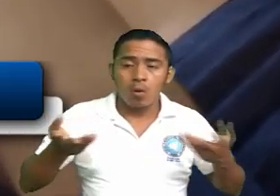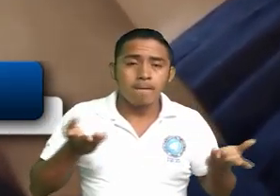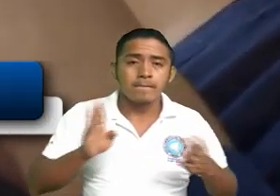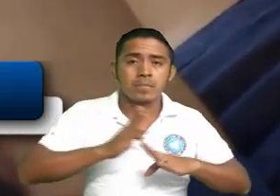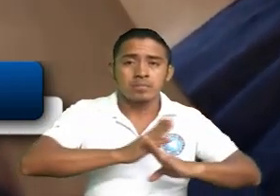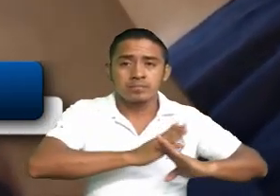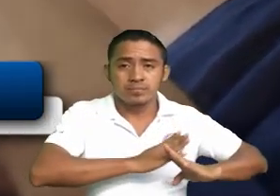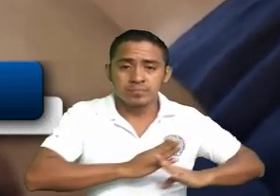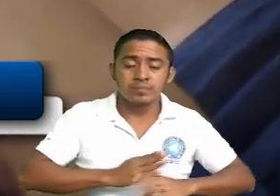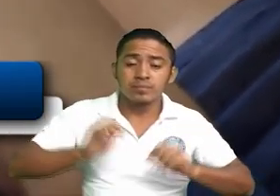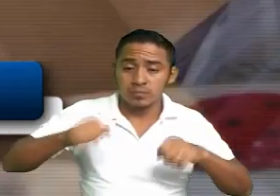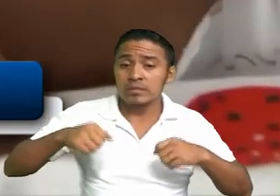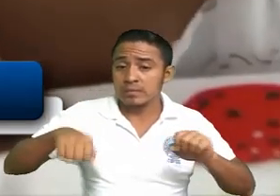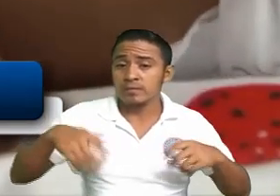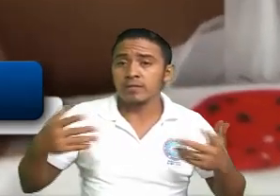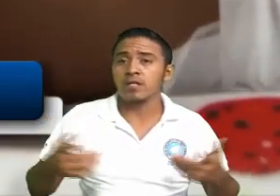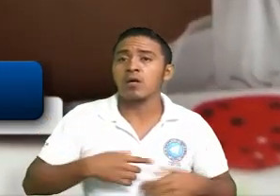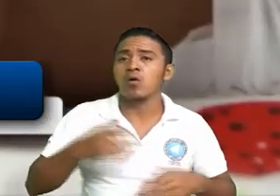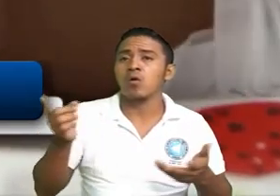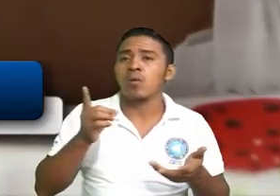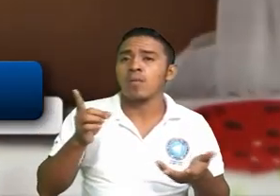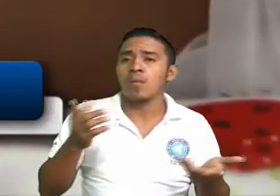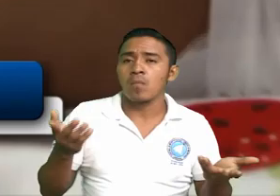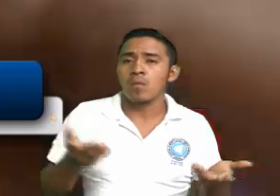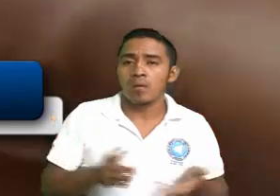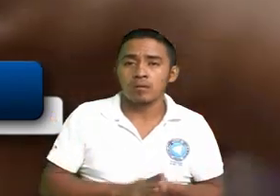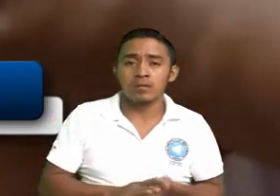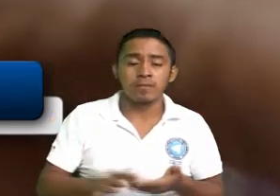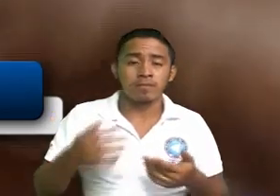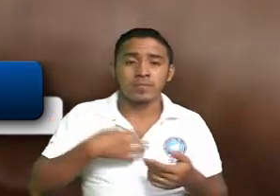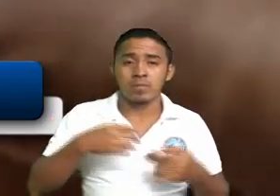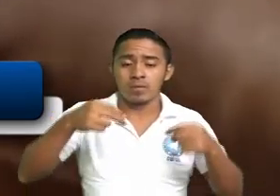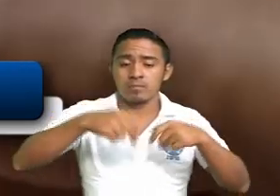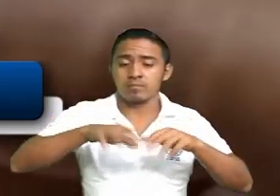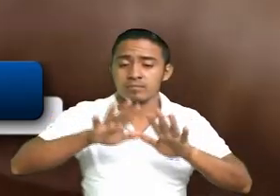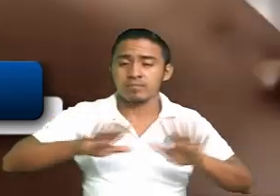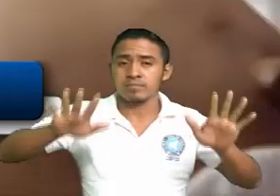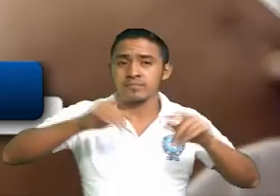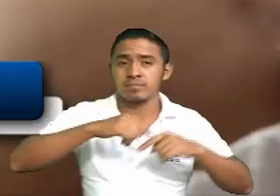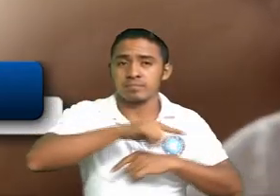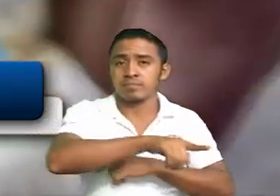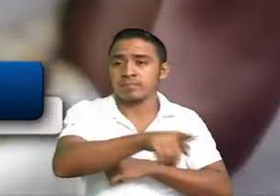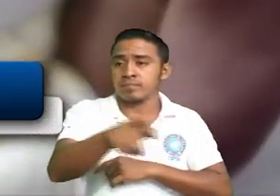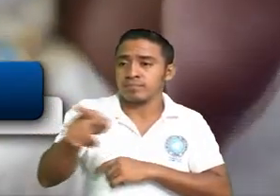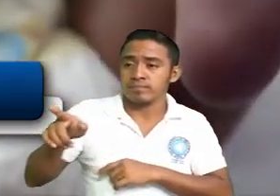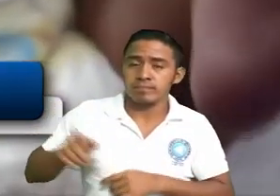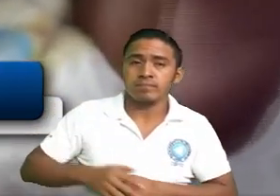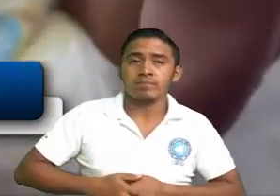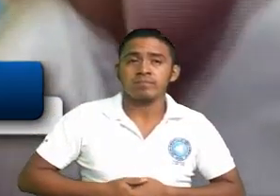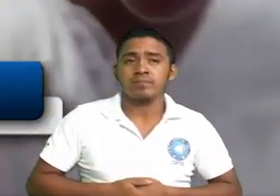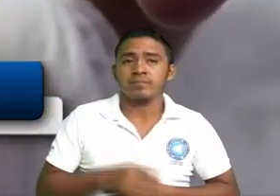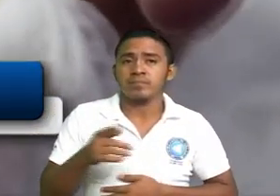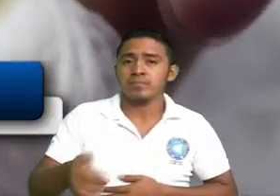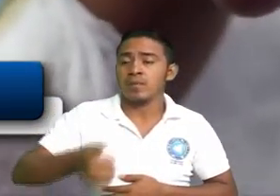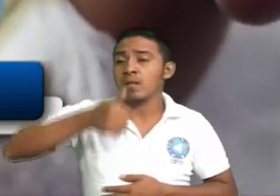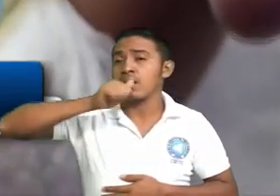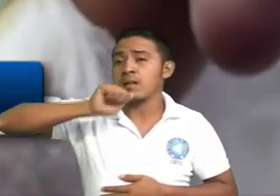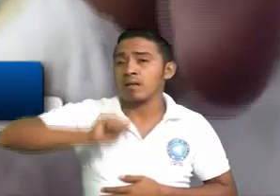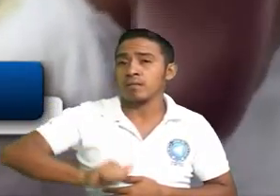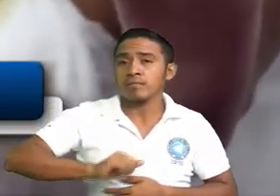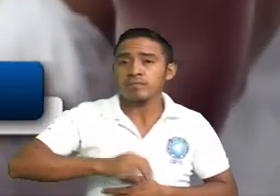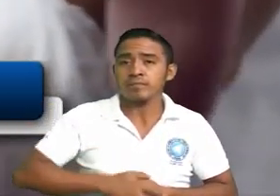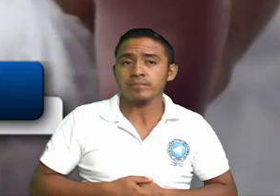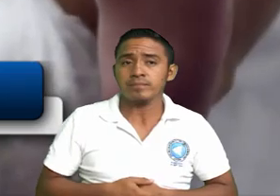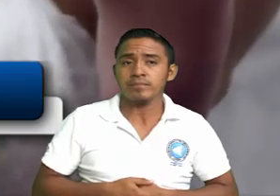tiene inmunoglobulinas, que son los que nos defienden de las enfermedades, pero son traspasadas por la madre. Uh-huh. Él tiene que